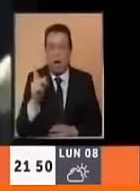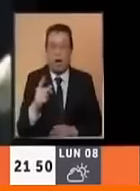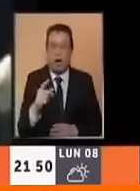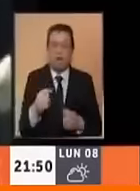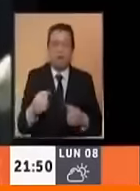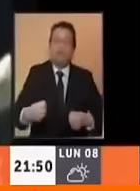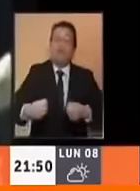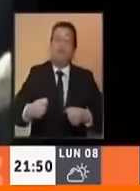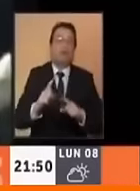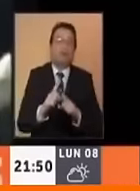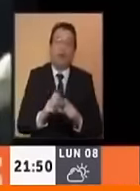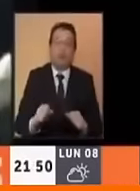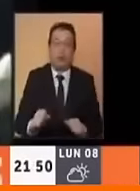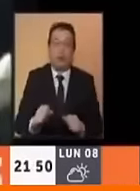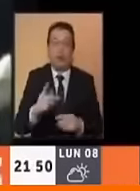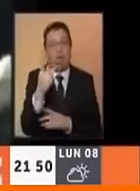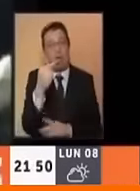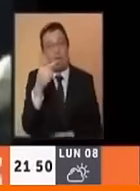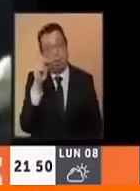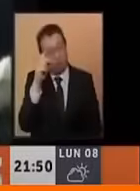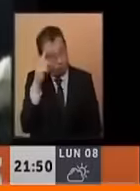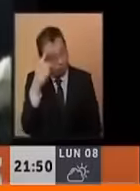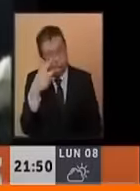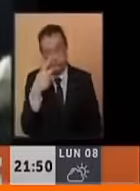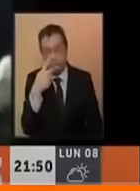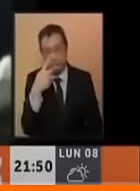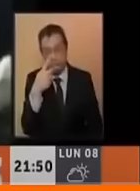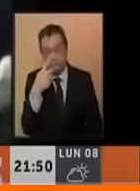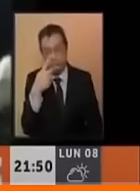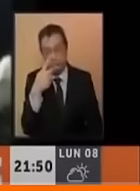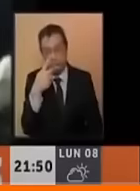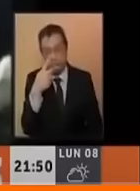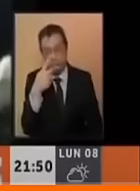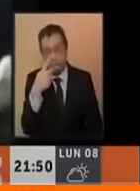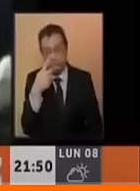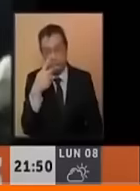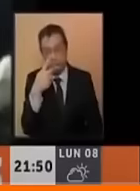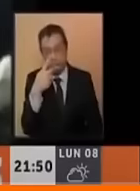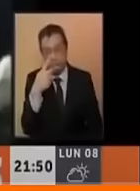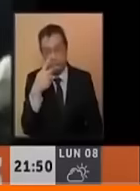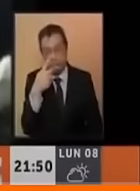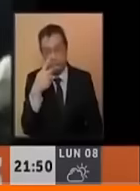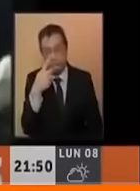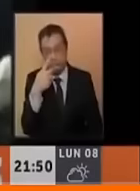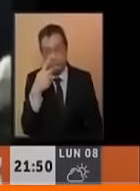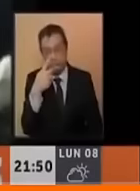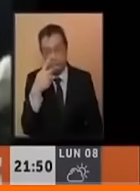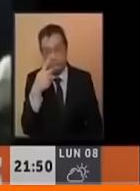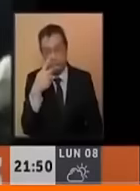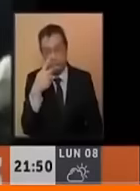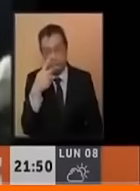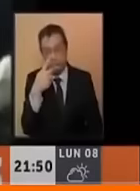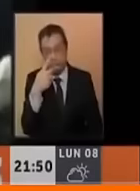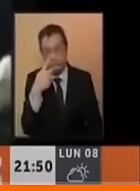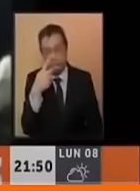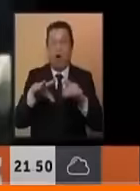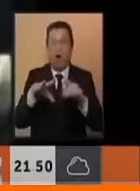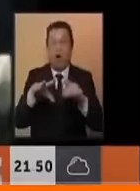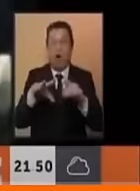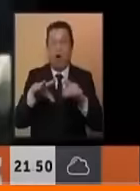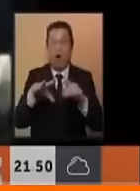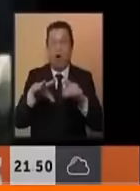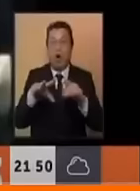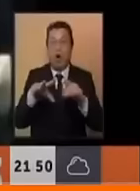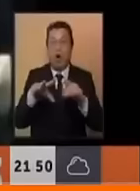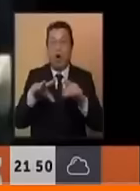cual. Y se desmayan. Acá arriba ven que tiene la fuerza. Ahí va 1.41, pero vean cuánto